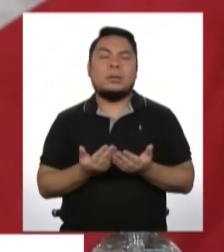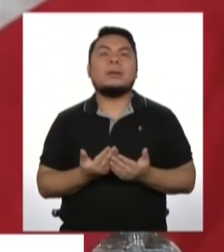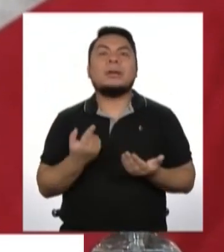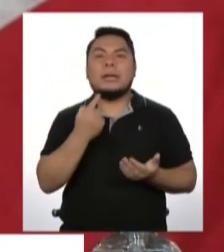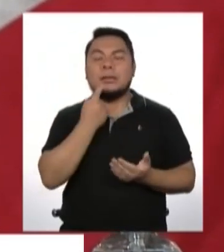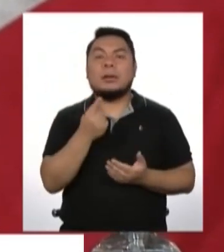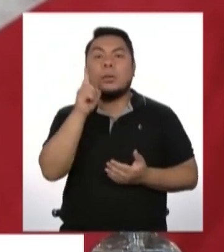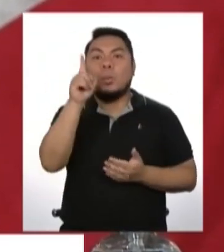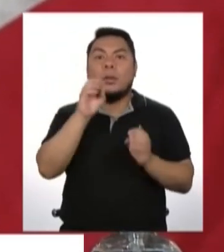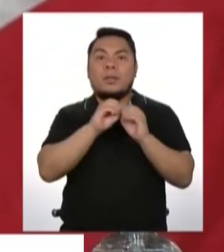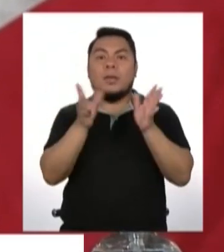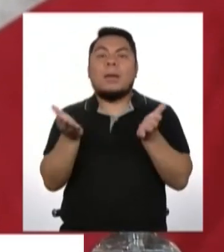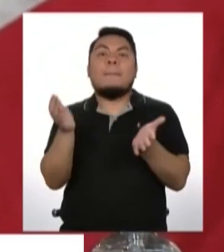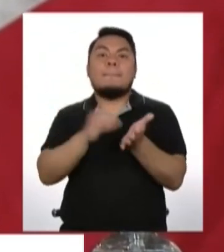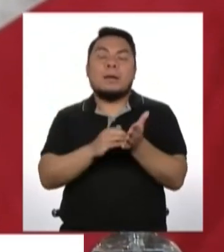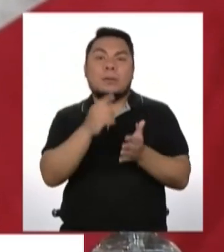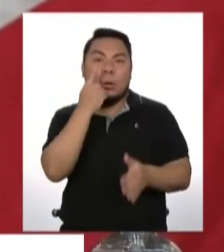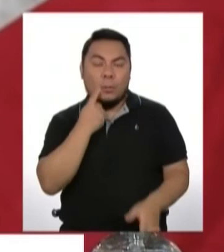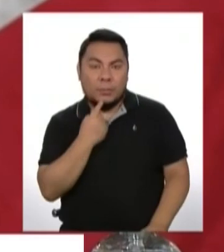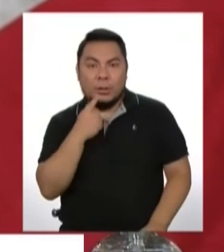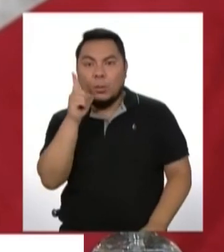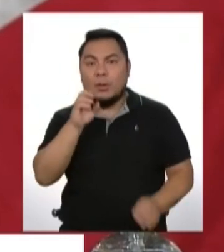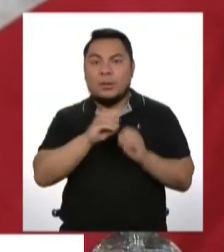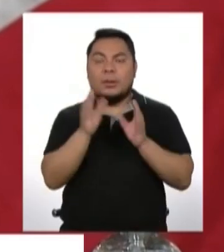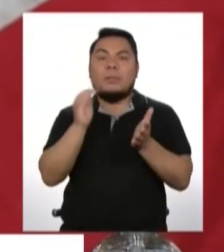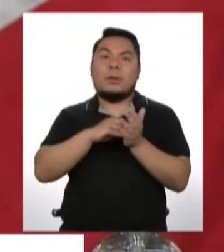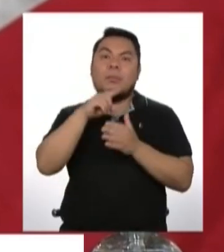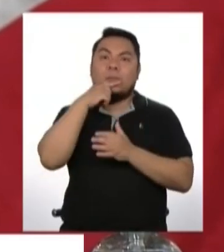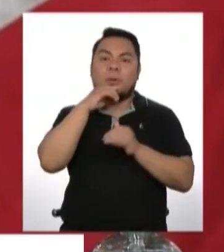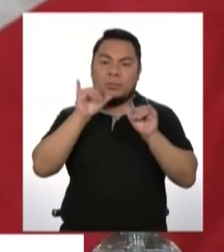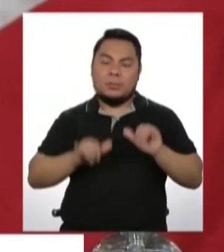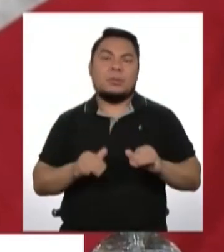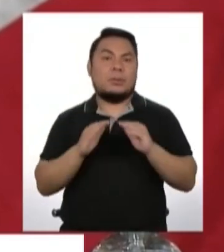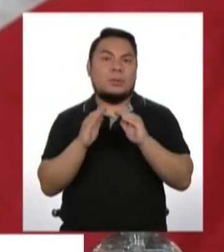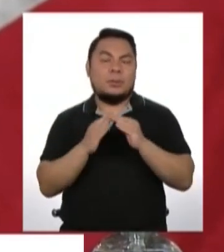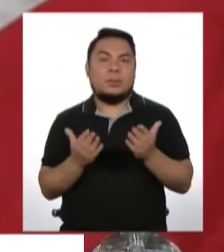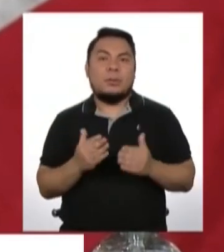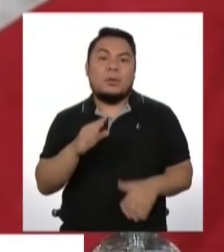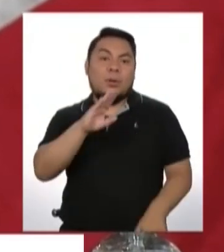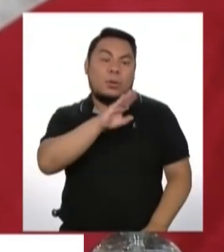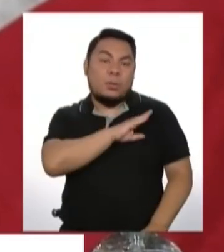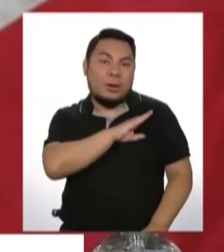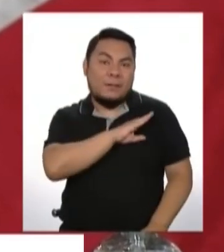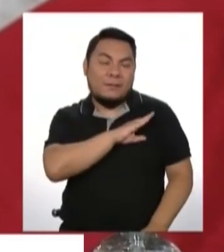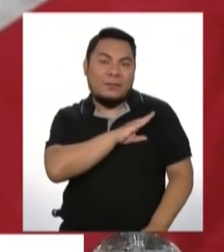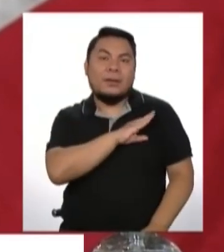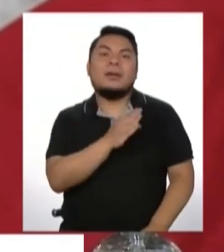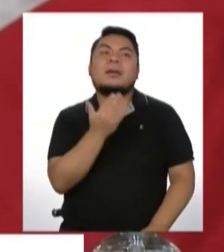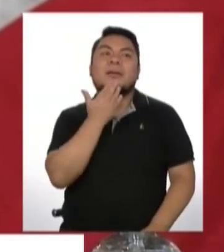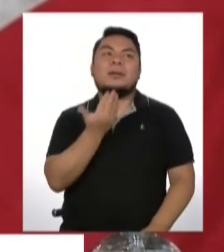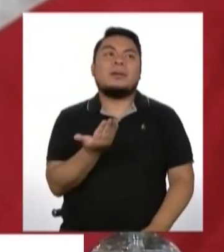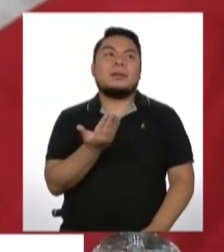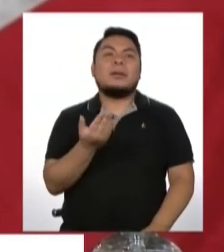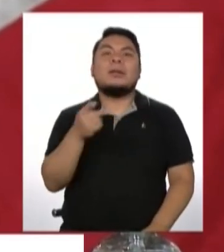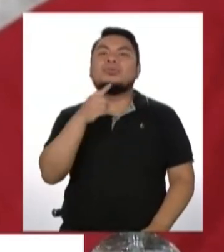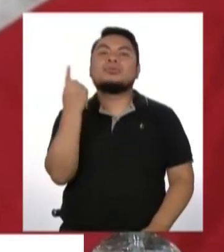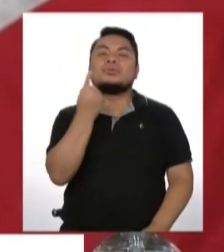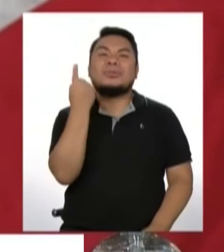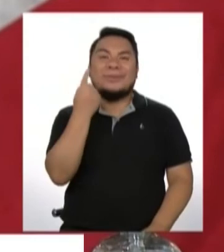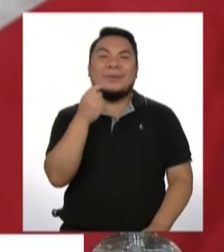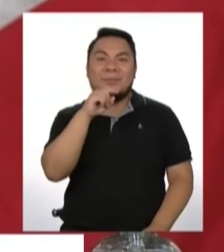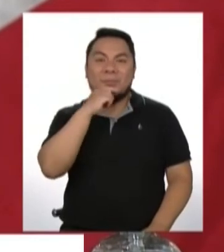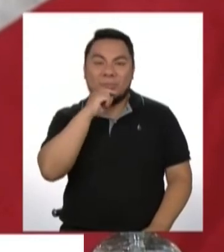Comprendería un día más de hombres y un día más de mujeres, porque jueves estaba